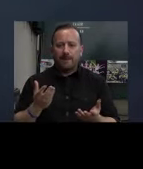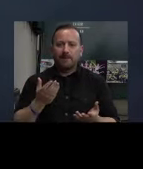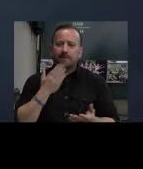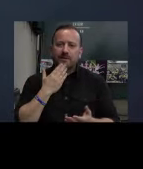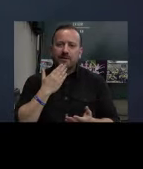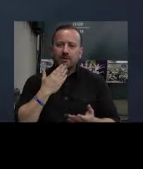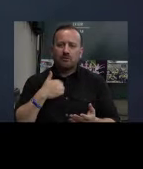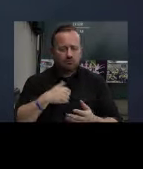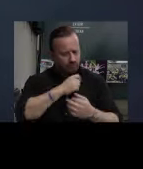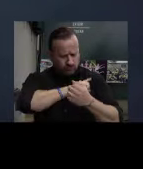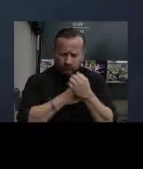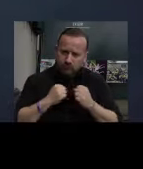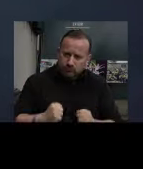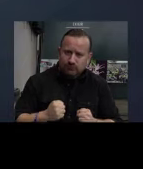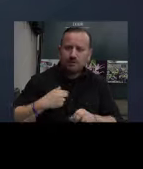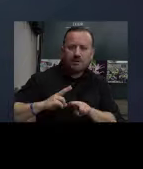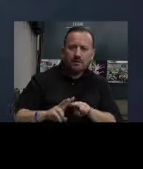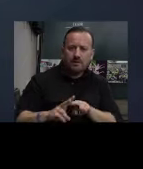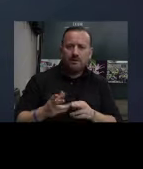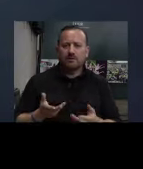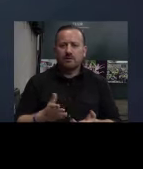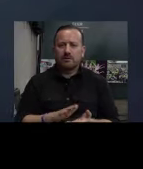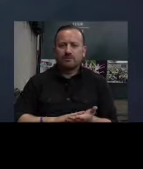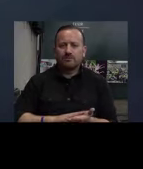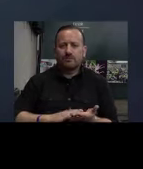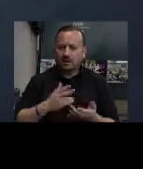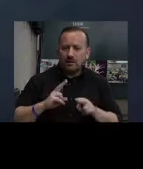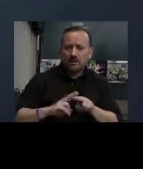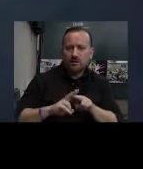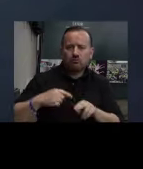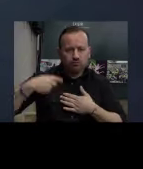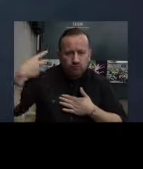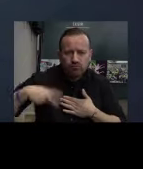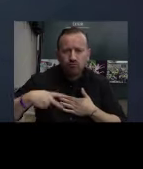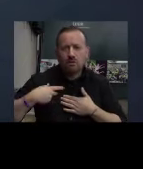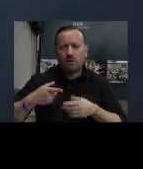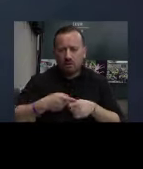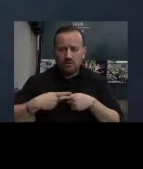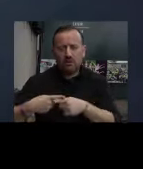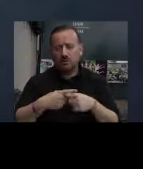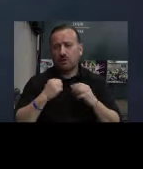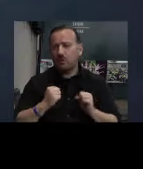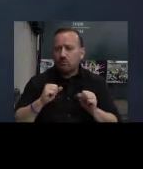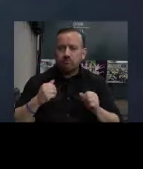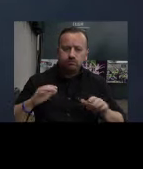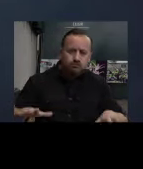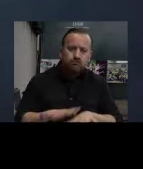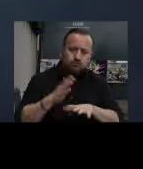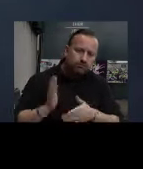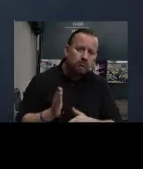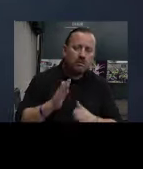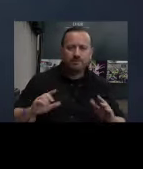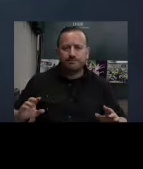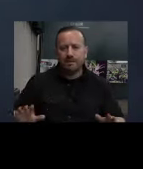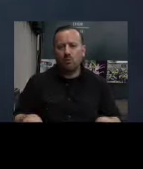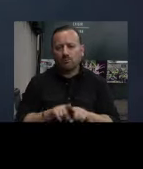Y el coraje Por cierto para poder eh generar valor en la sociedad y para poder seguir emprendiendo en cuanto a los elementos